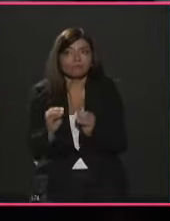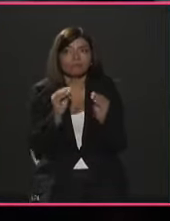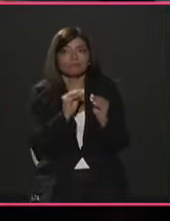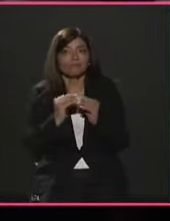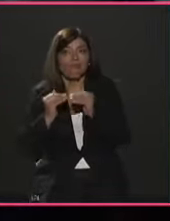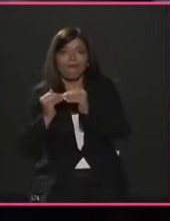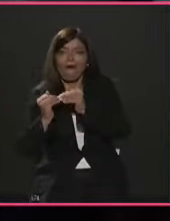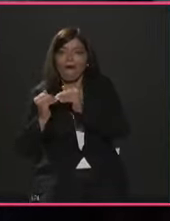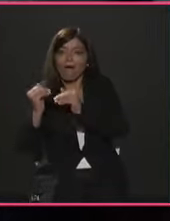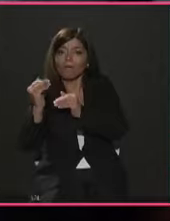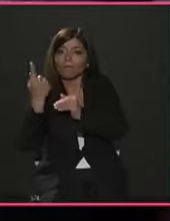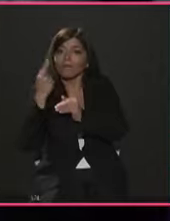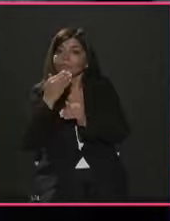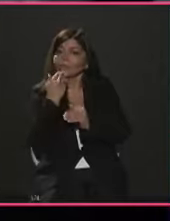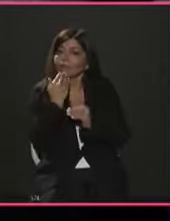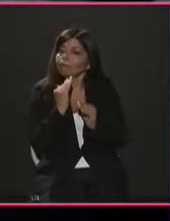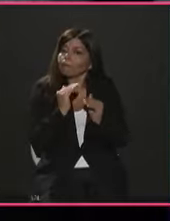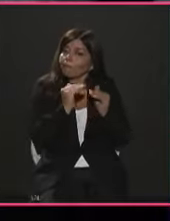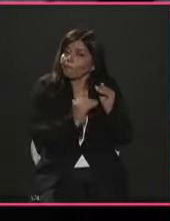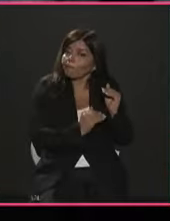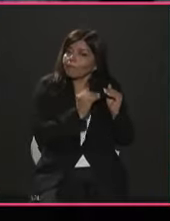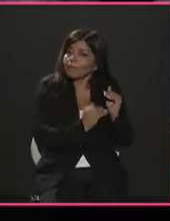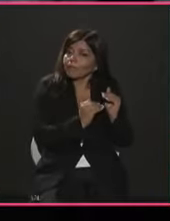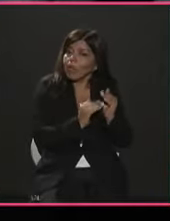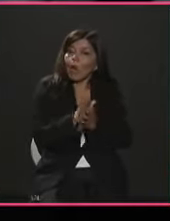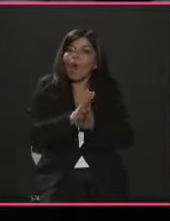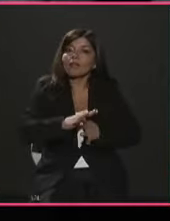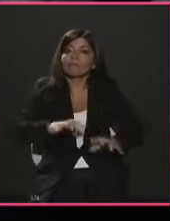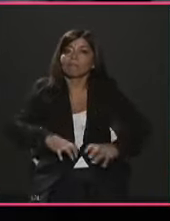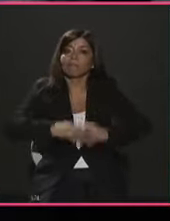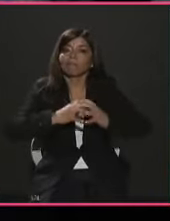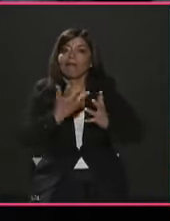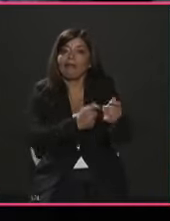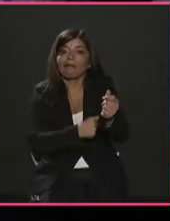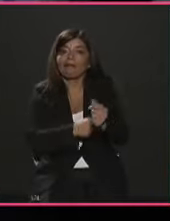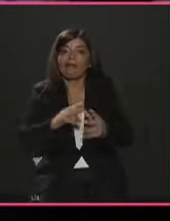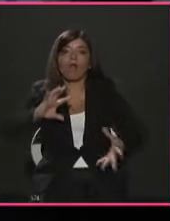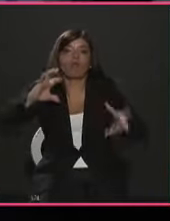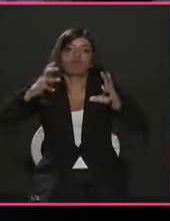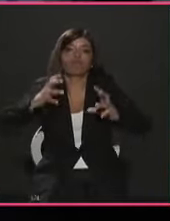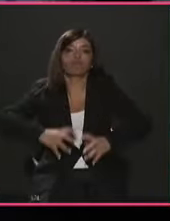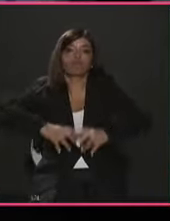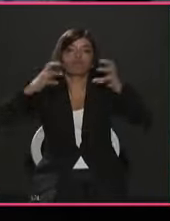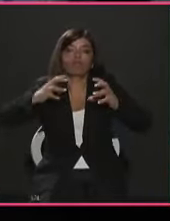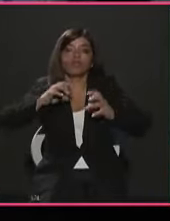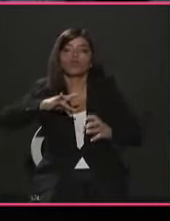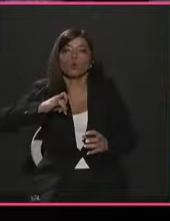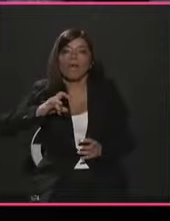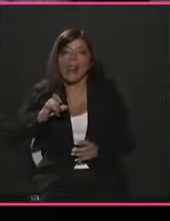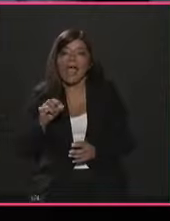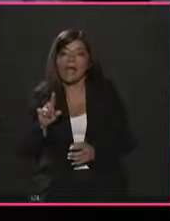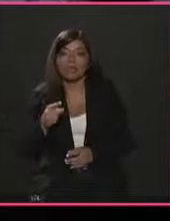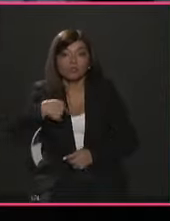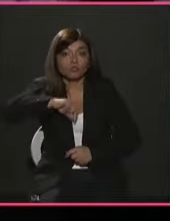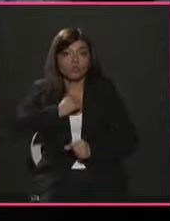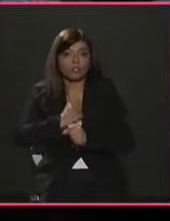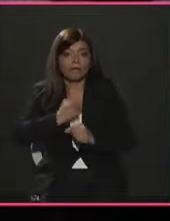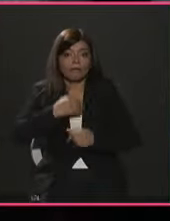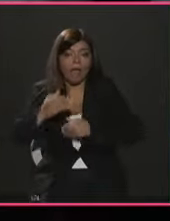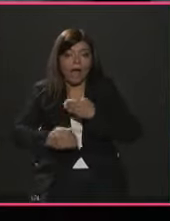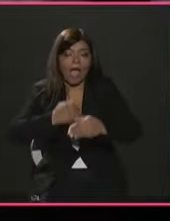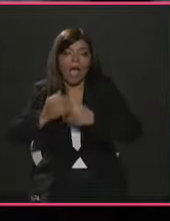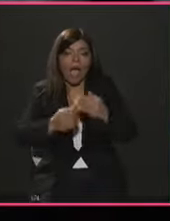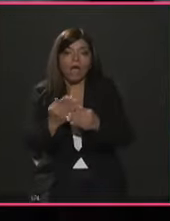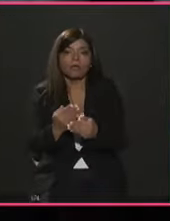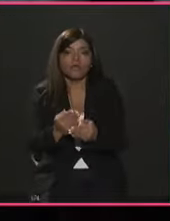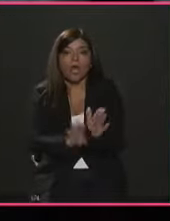paraíso pero también nos puede llevar al infierno es como la energía nuclear y lo que nosotros tenemos que trabajar es para que nos lleve a un mejor mundo y no nos